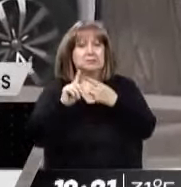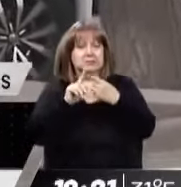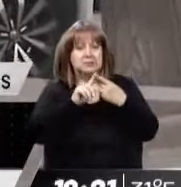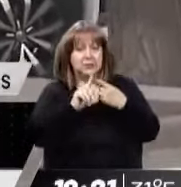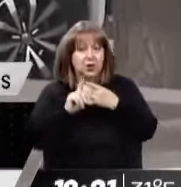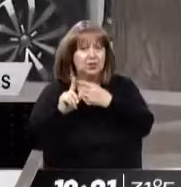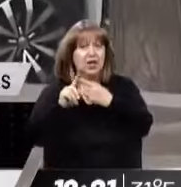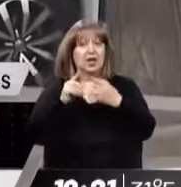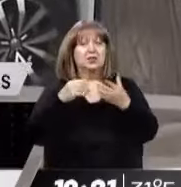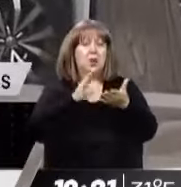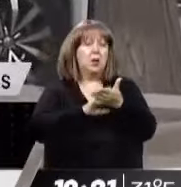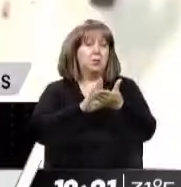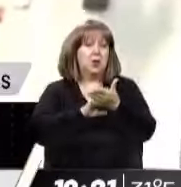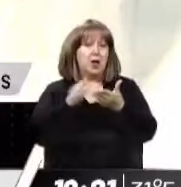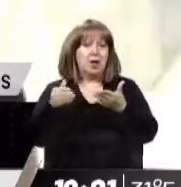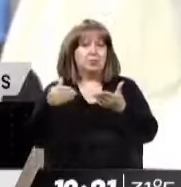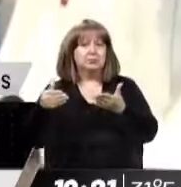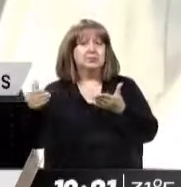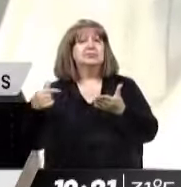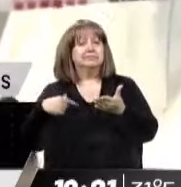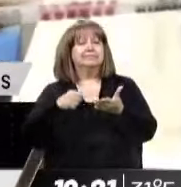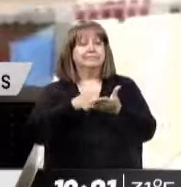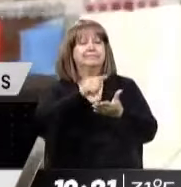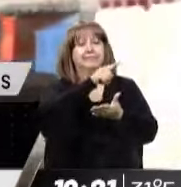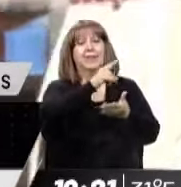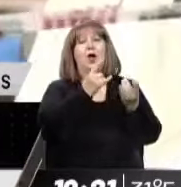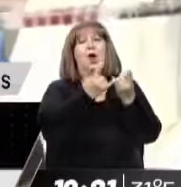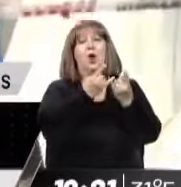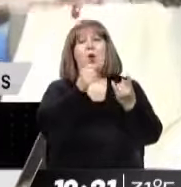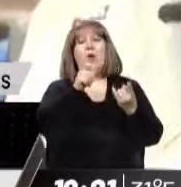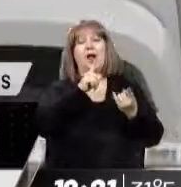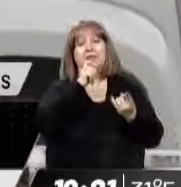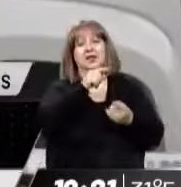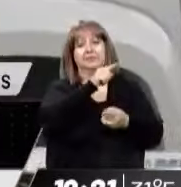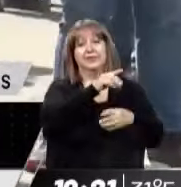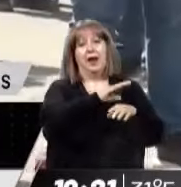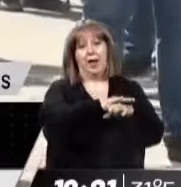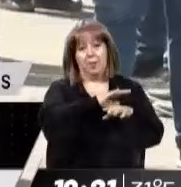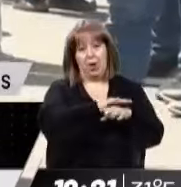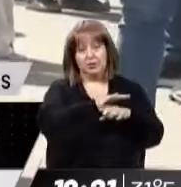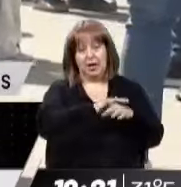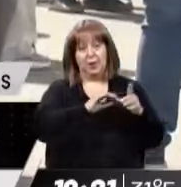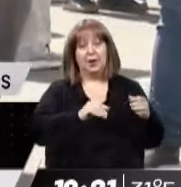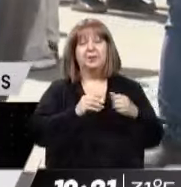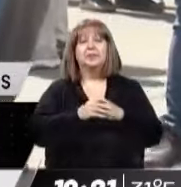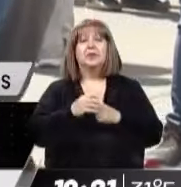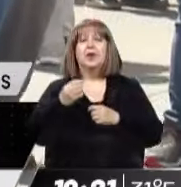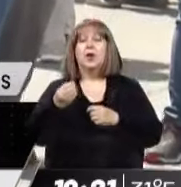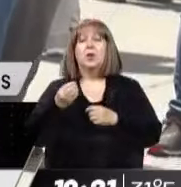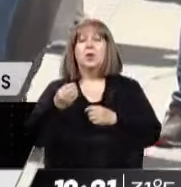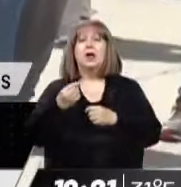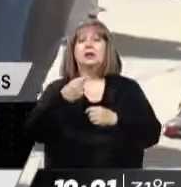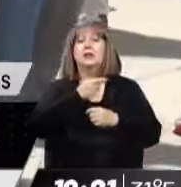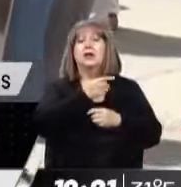los elementos de prueba que se han ido incorporando, es lo que nos permite sostener su participación en los hechos. Recuérdanos la imputación.